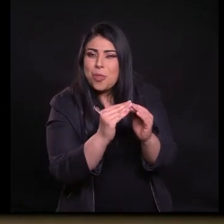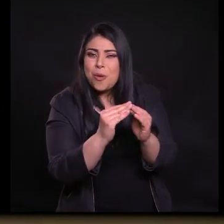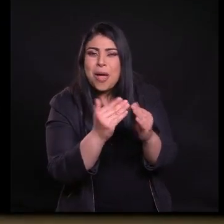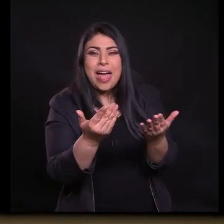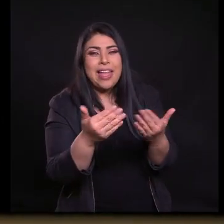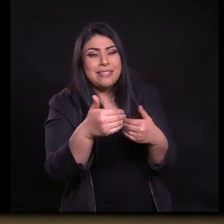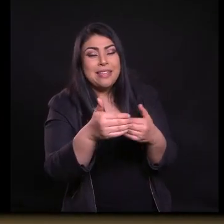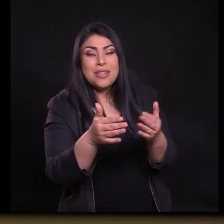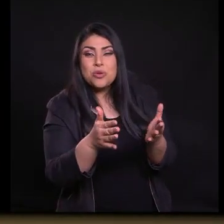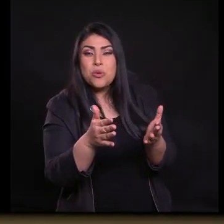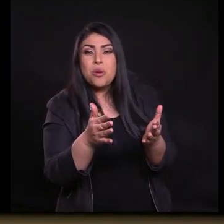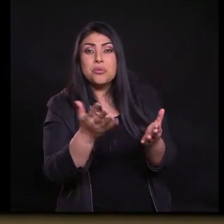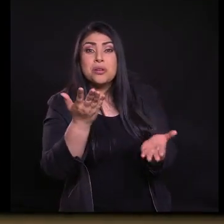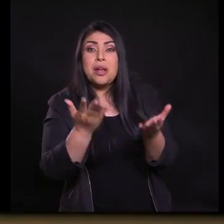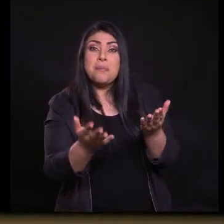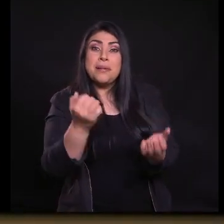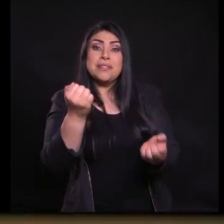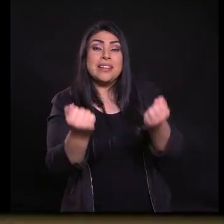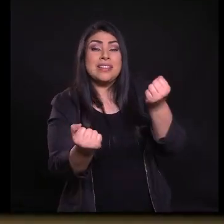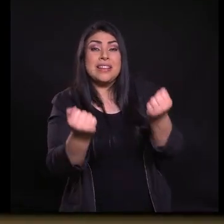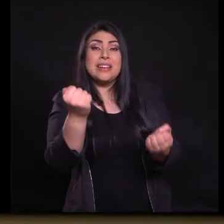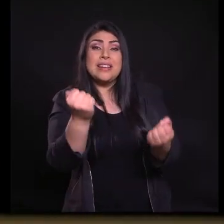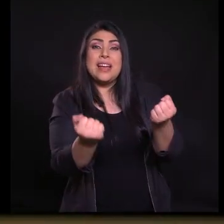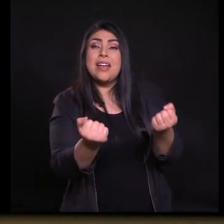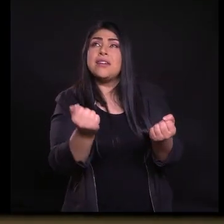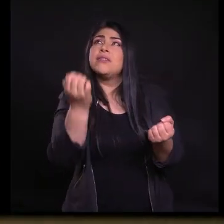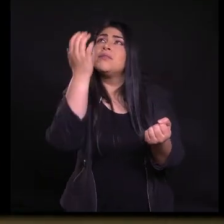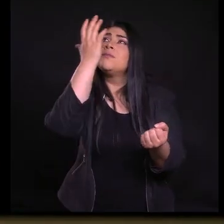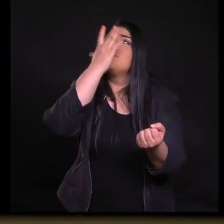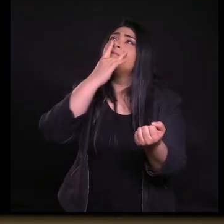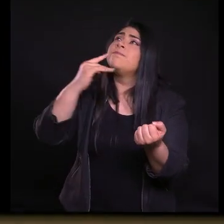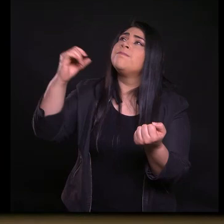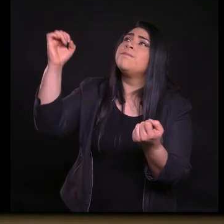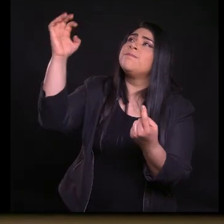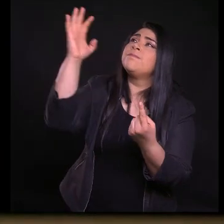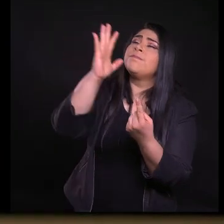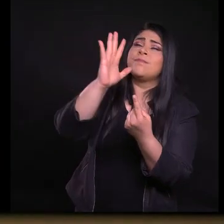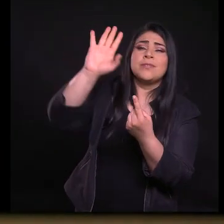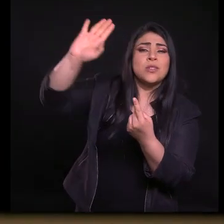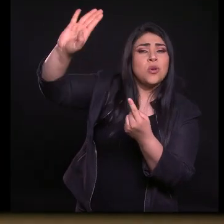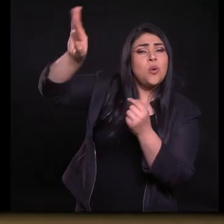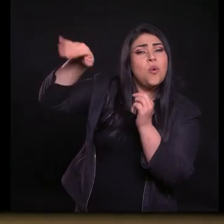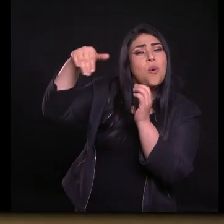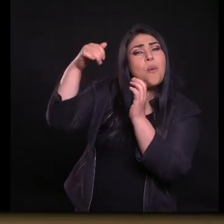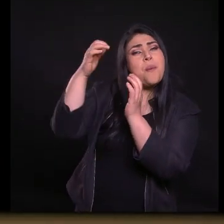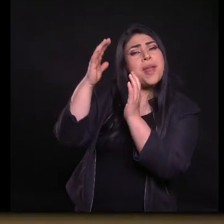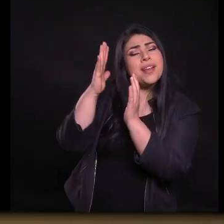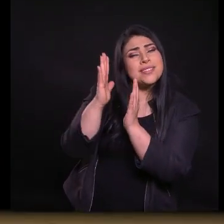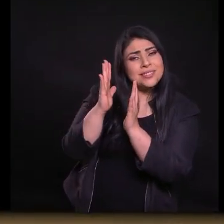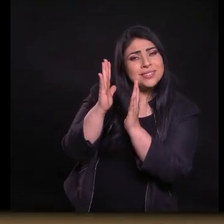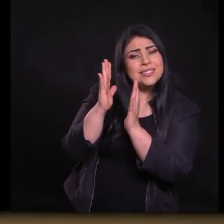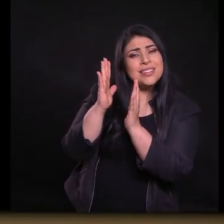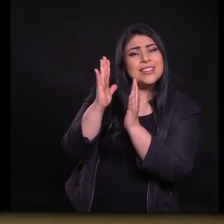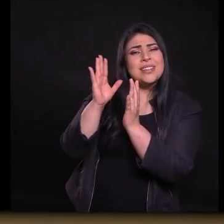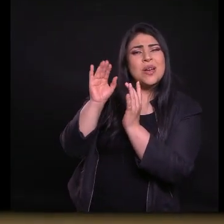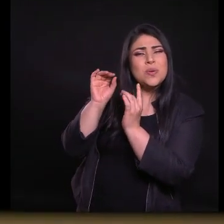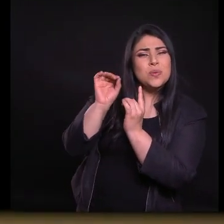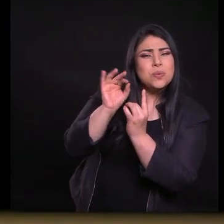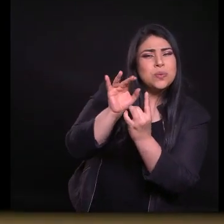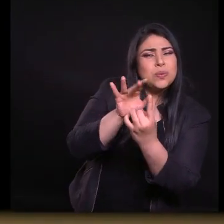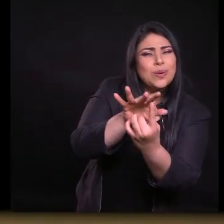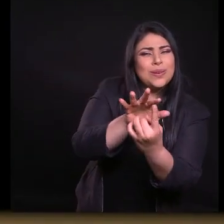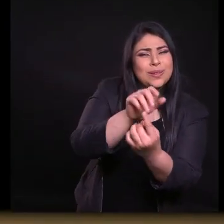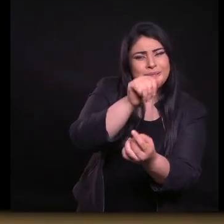personas van en su automóvil recibiendo esta palabra pero yo declaro en el nombre de jesús que su presencia llega ahí donde tú te